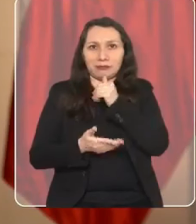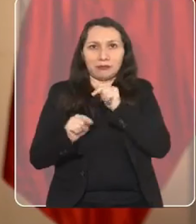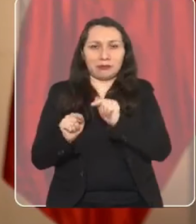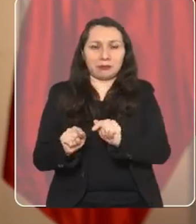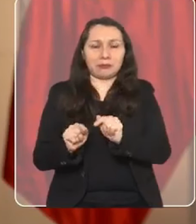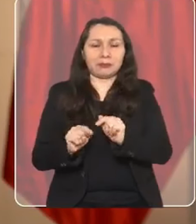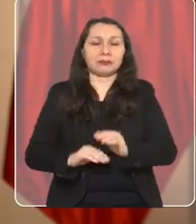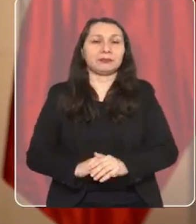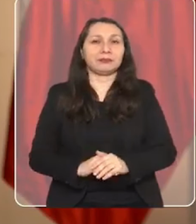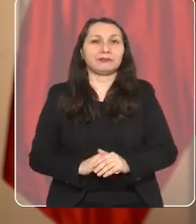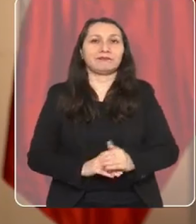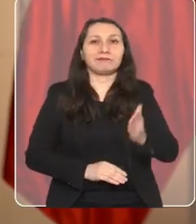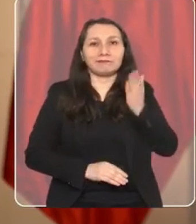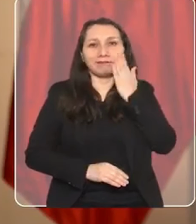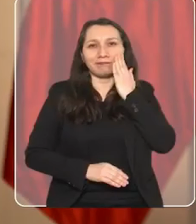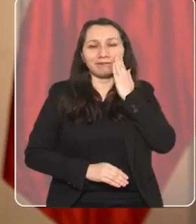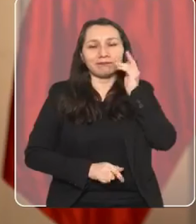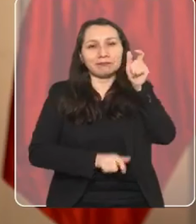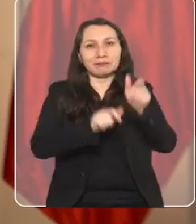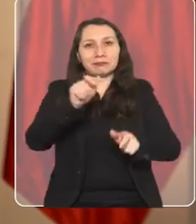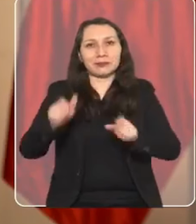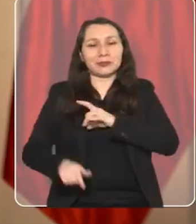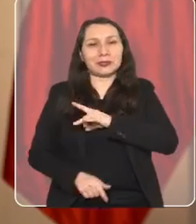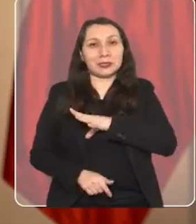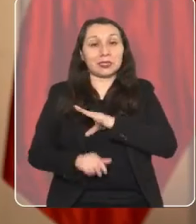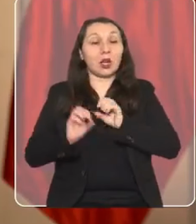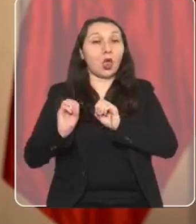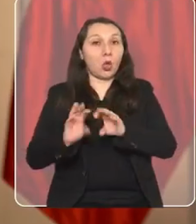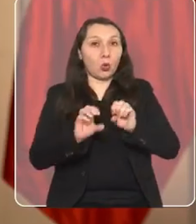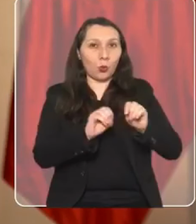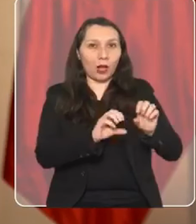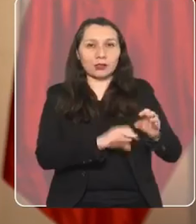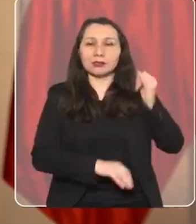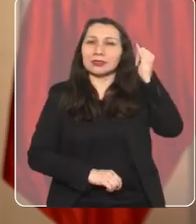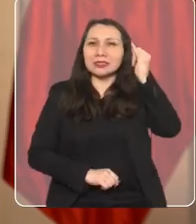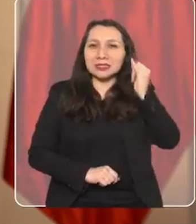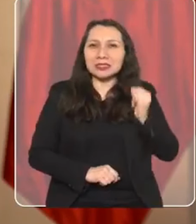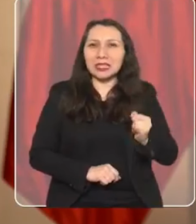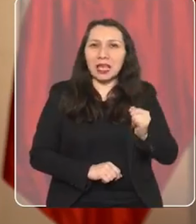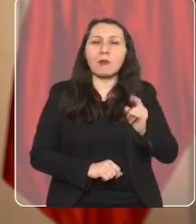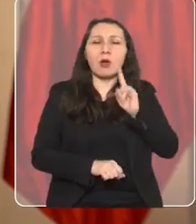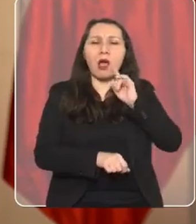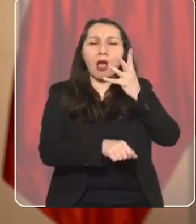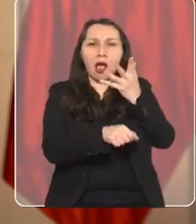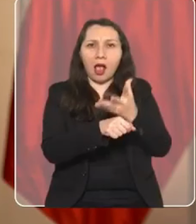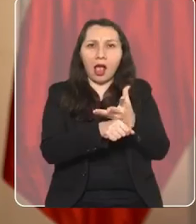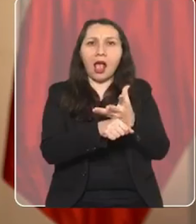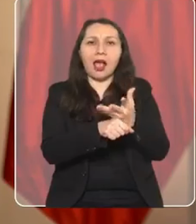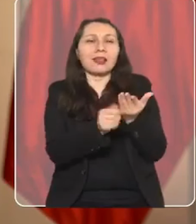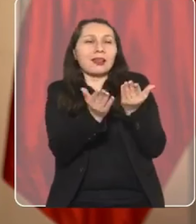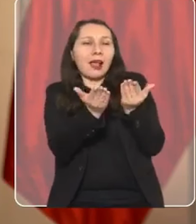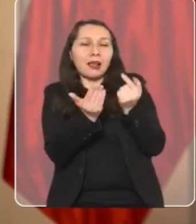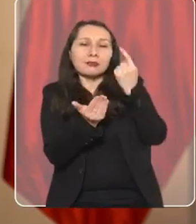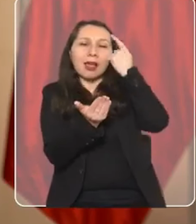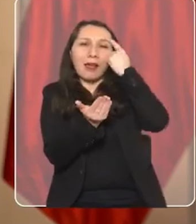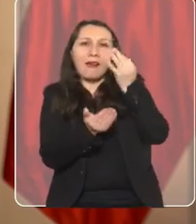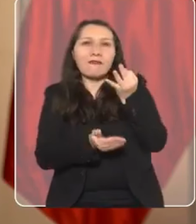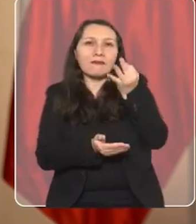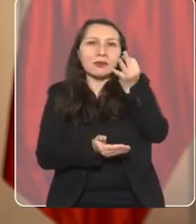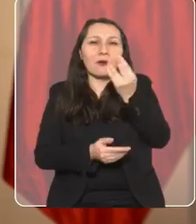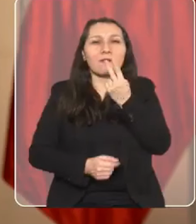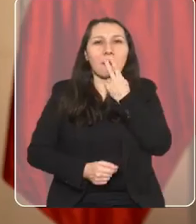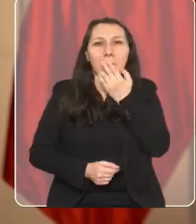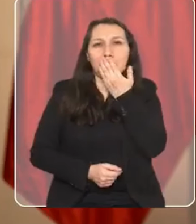fiscal estimados compatriotas la educación siempre trae consigo la esperanza de una vida